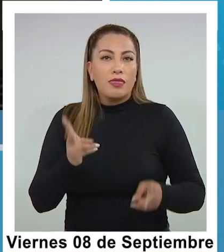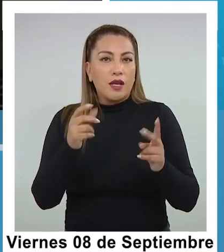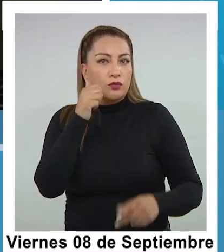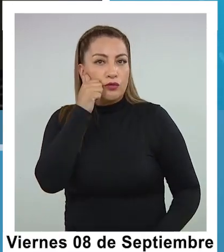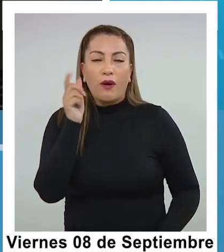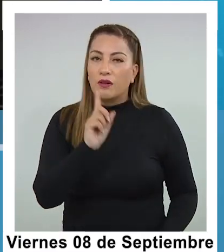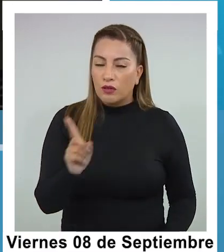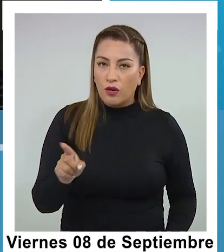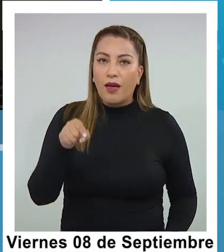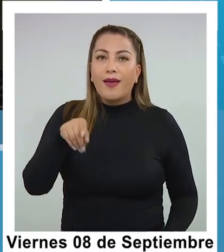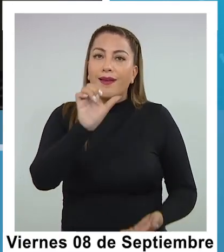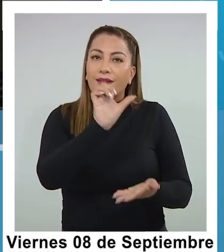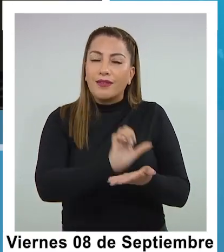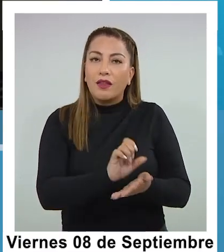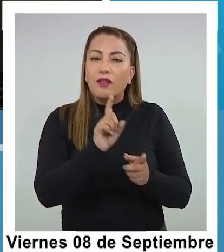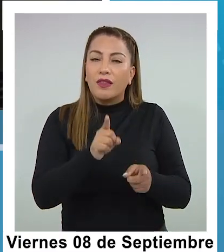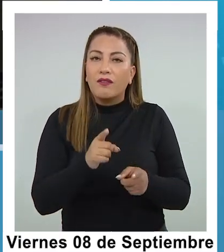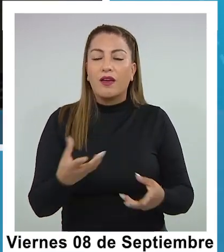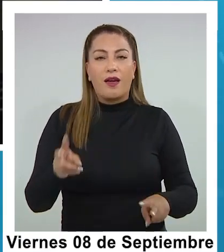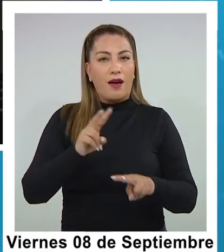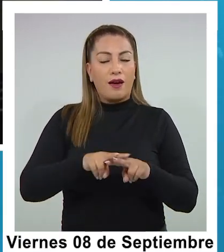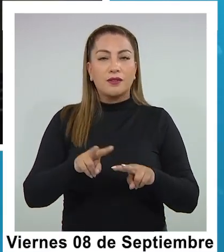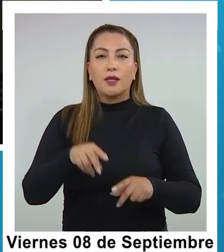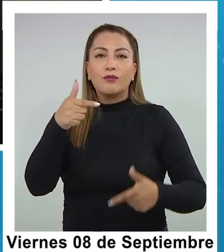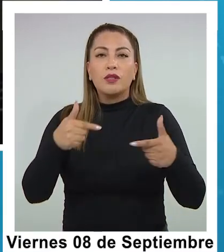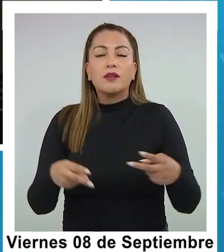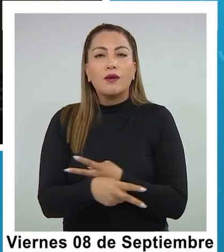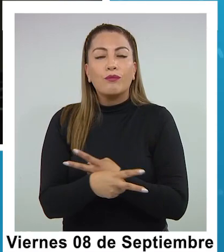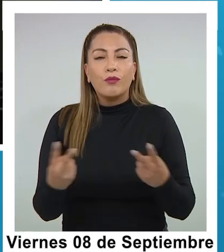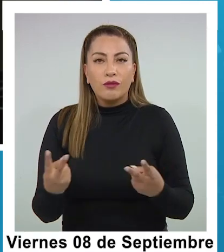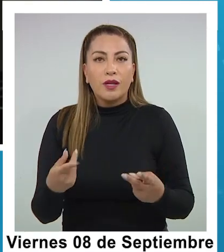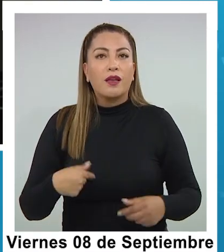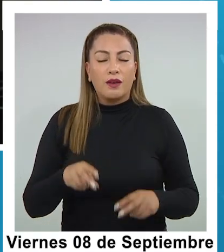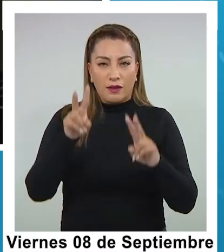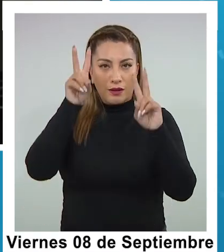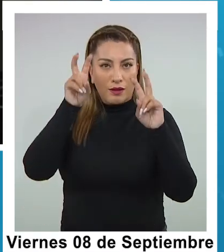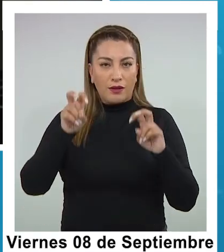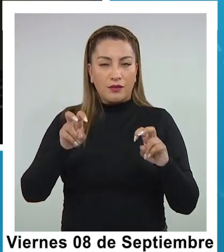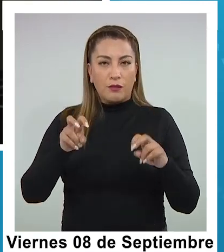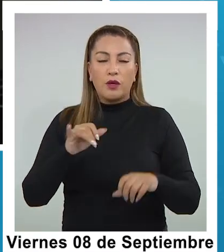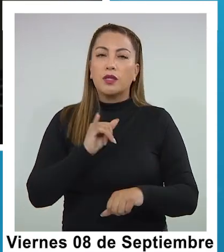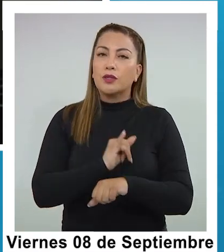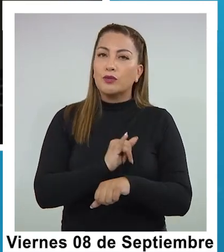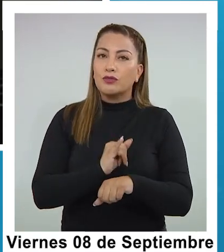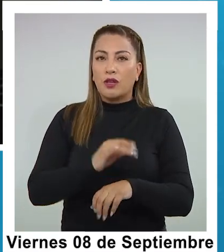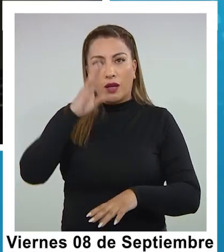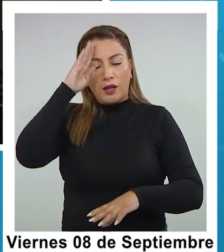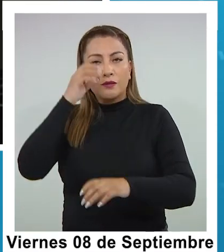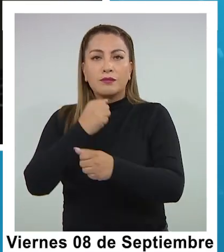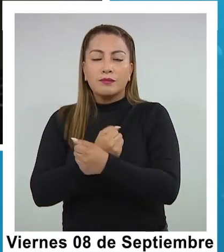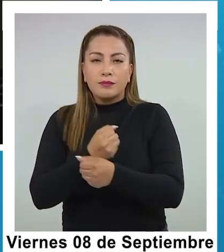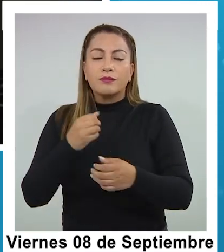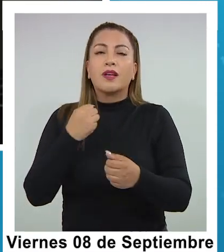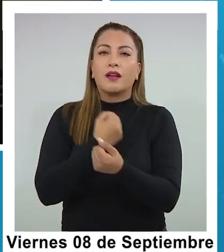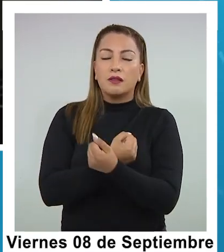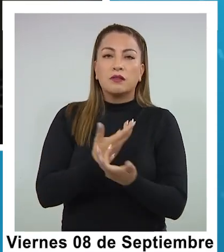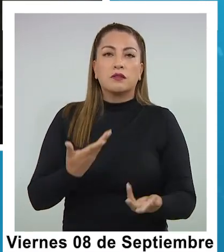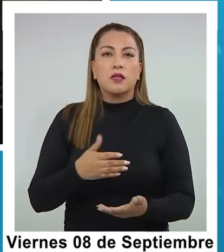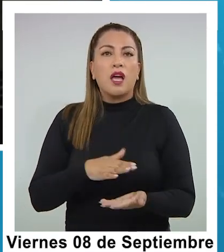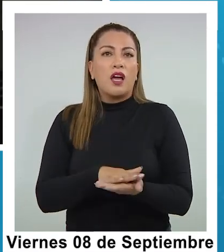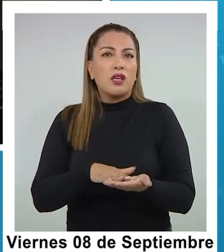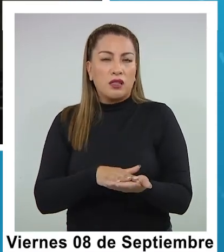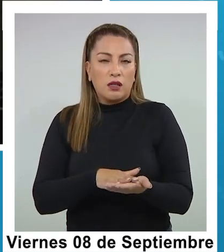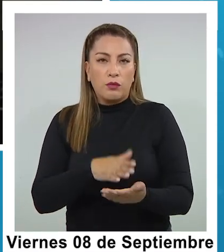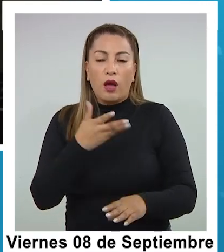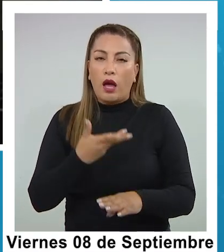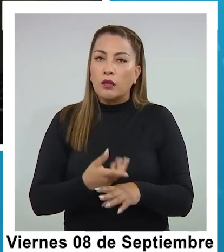no. Es el Estado el que tiene que implementar políticas públicas, en primer lugar, en relación a las instituciones armadas. Yo coloqué ejemplo, yo creo que